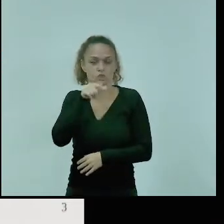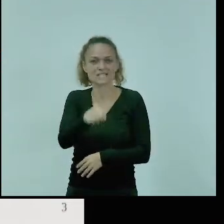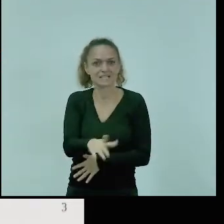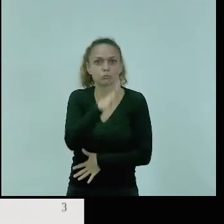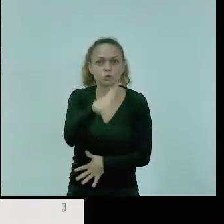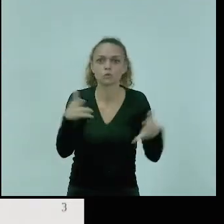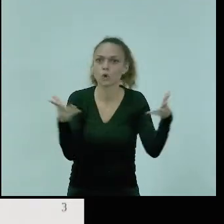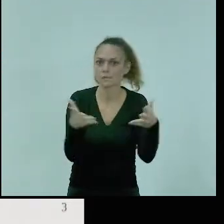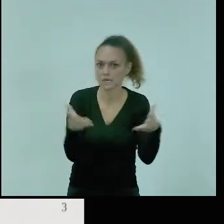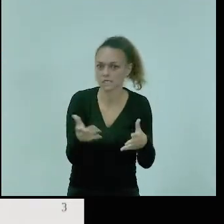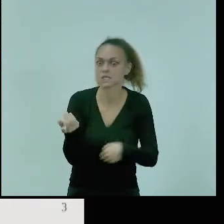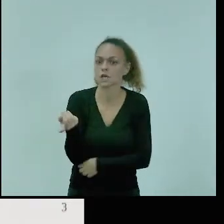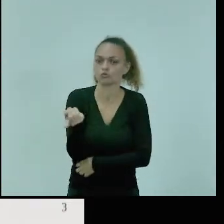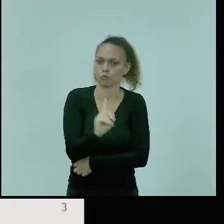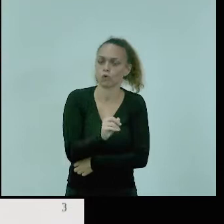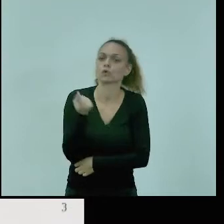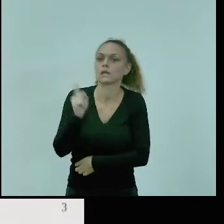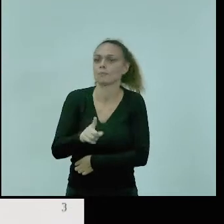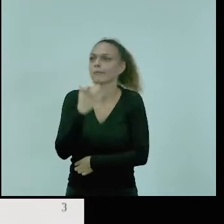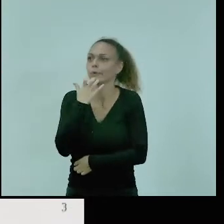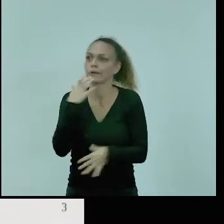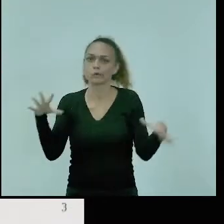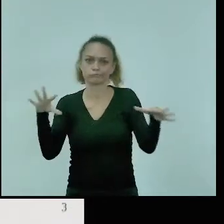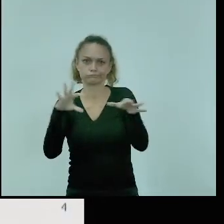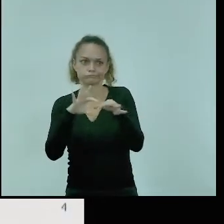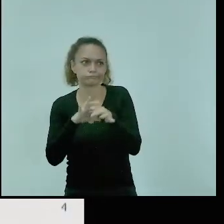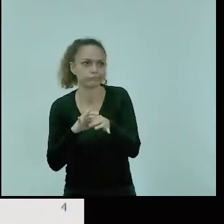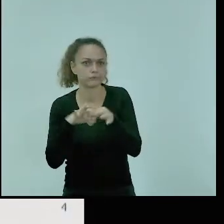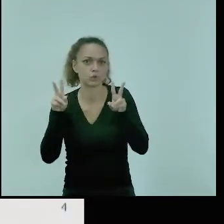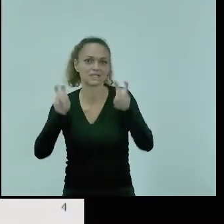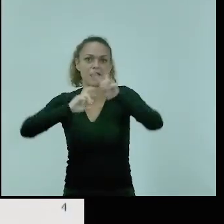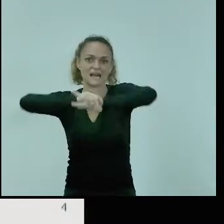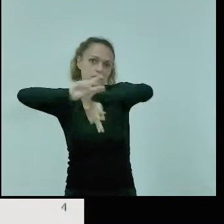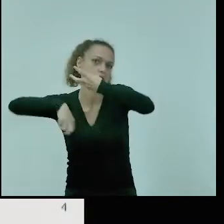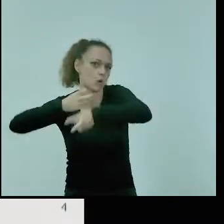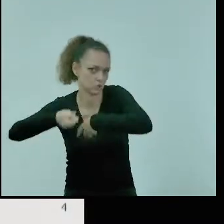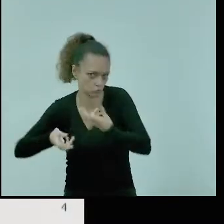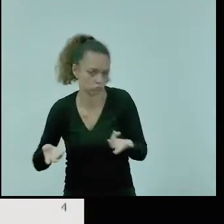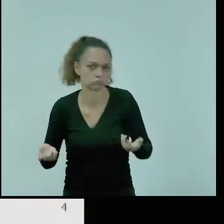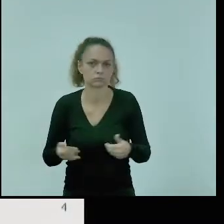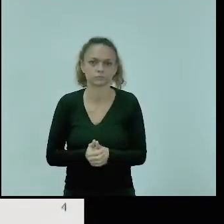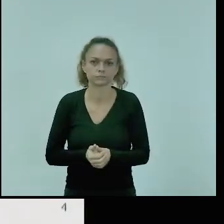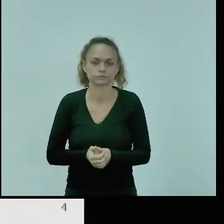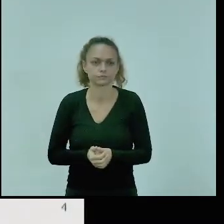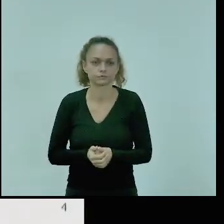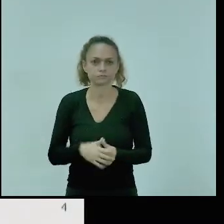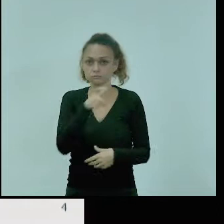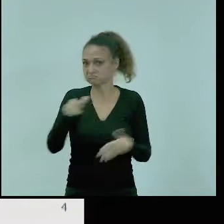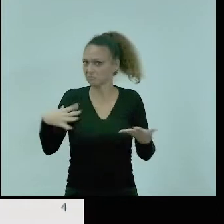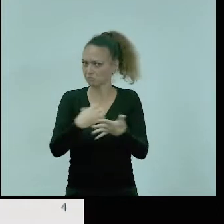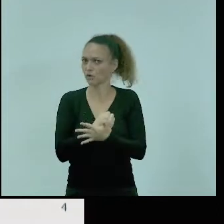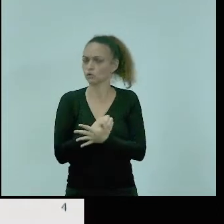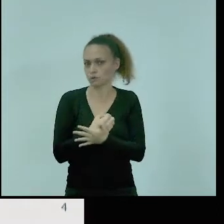también estarían relacionadas, por ejemplo, con el tema de la restauración. Todos conocemos cuáles